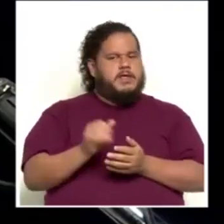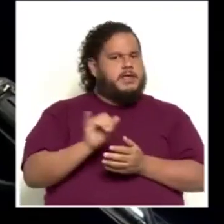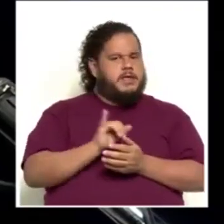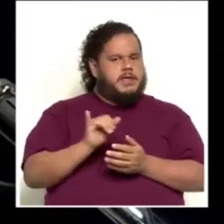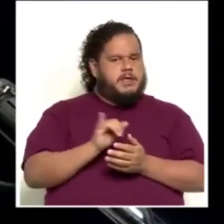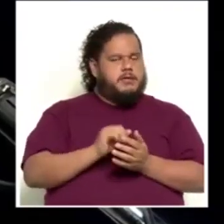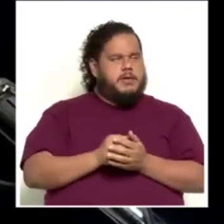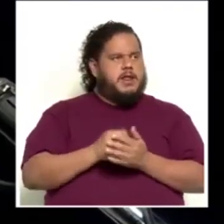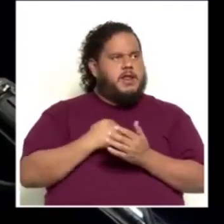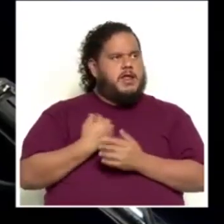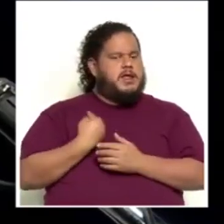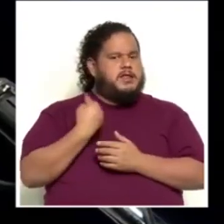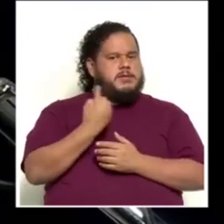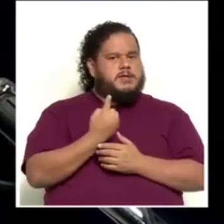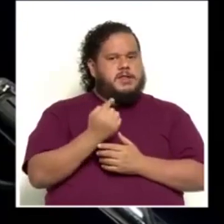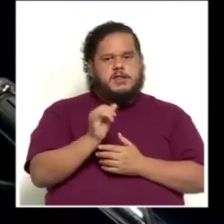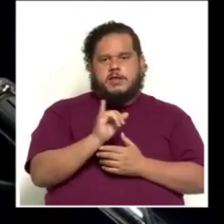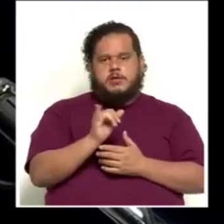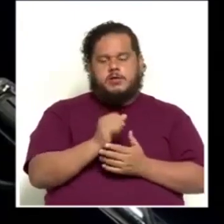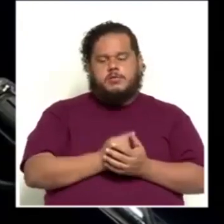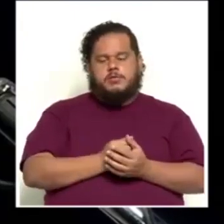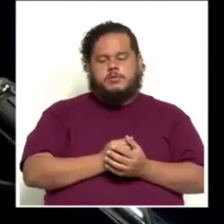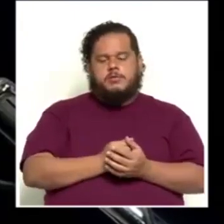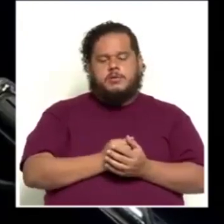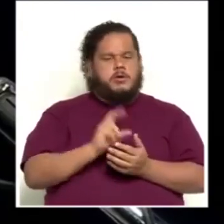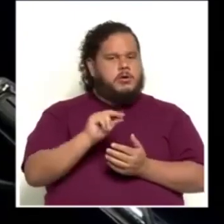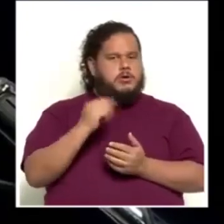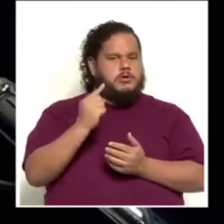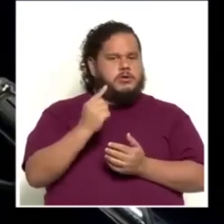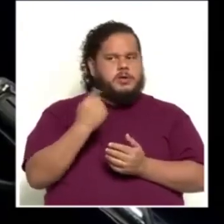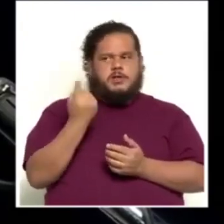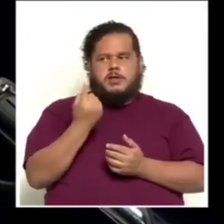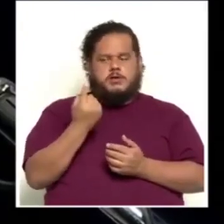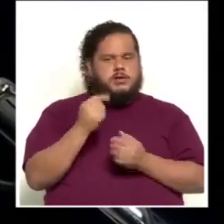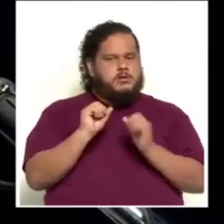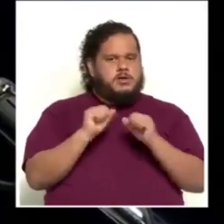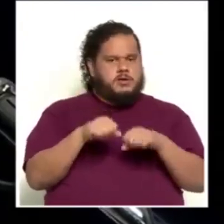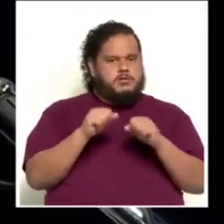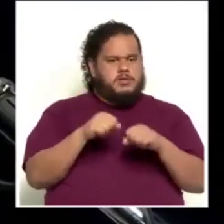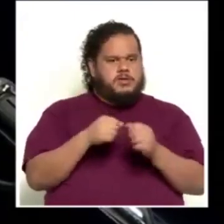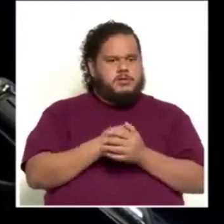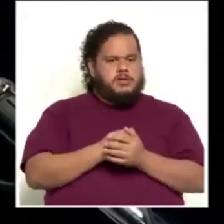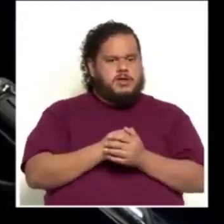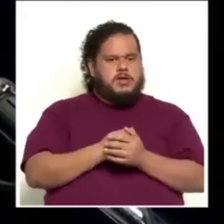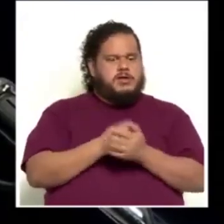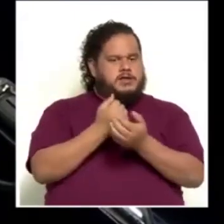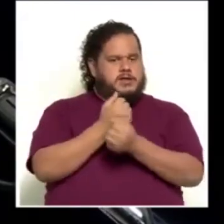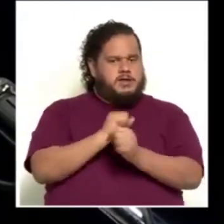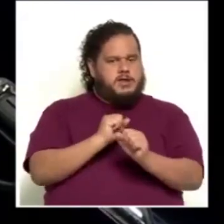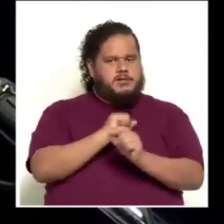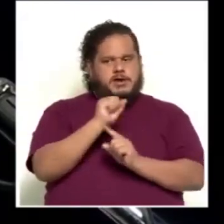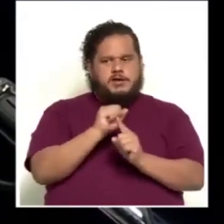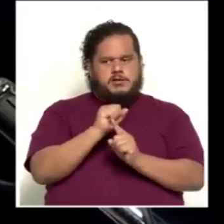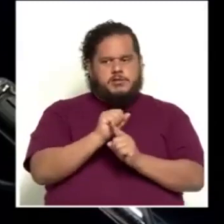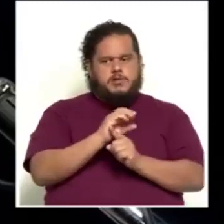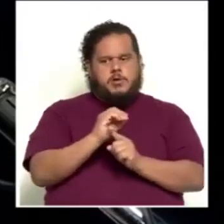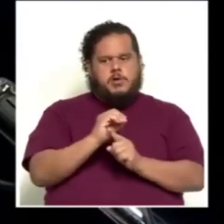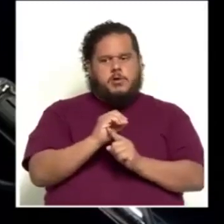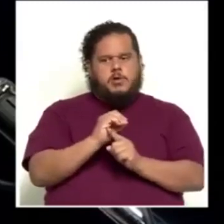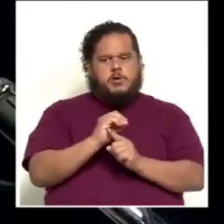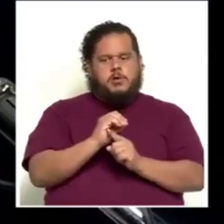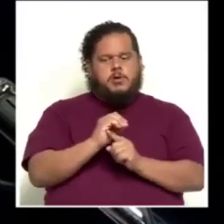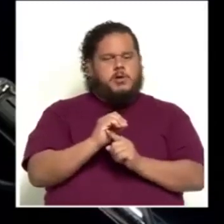además se presenta como no solamente el único que es posible de salvar la situación o el status quo